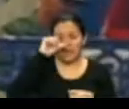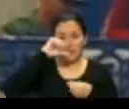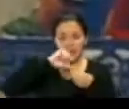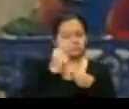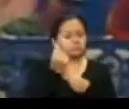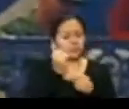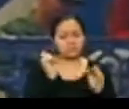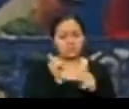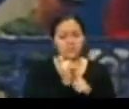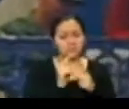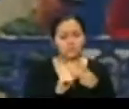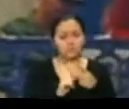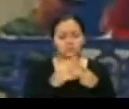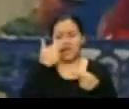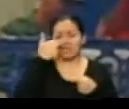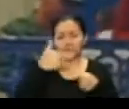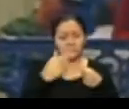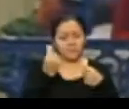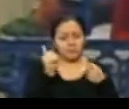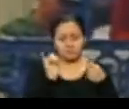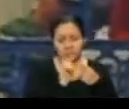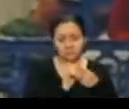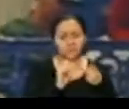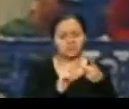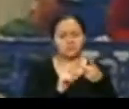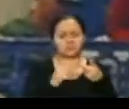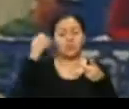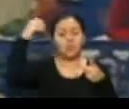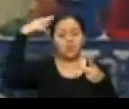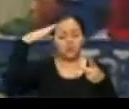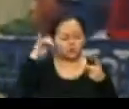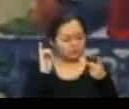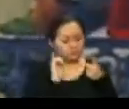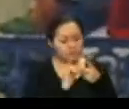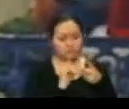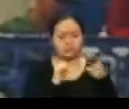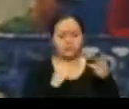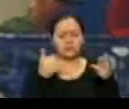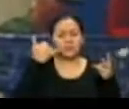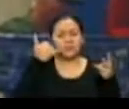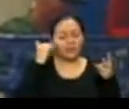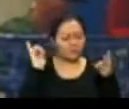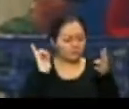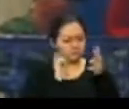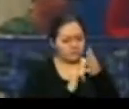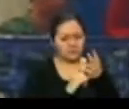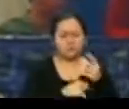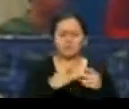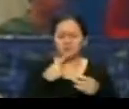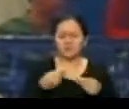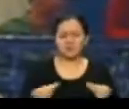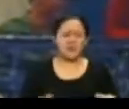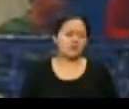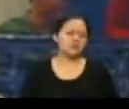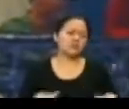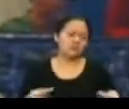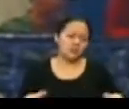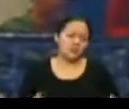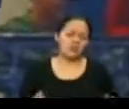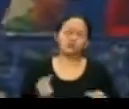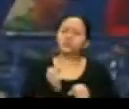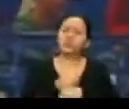la gasolina, la luz, el teléfono, dicen que seguimos con el gasto, que no hemos